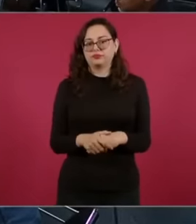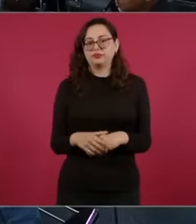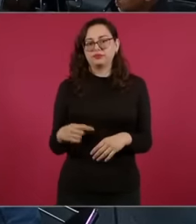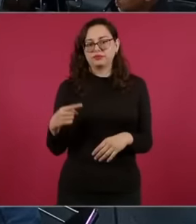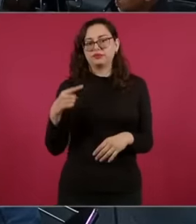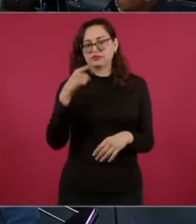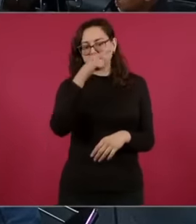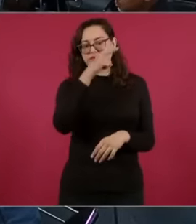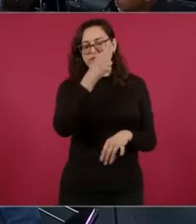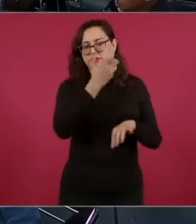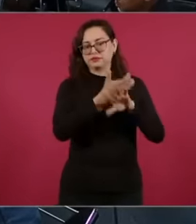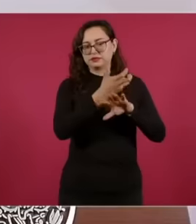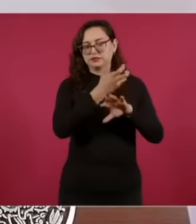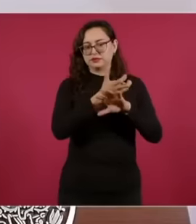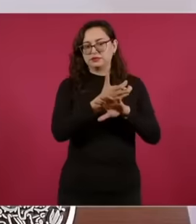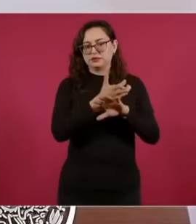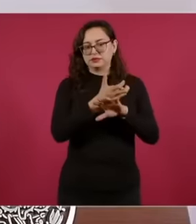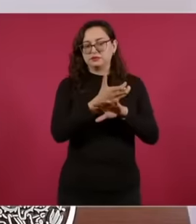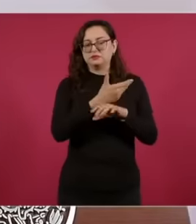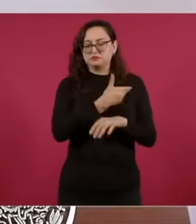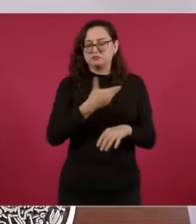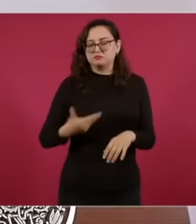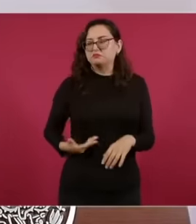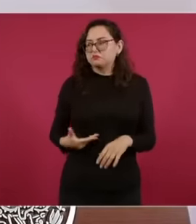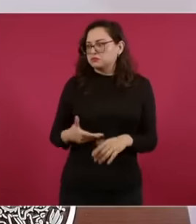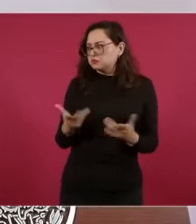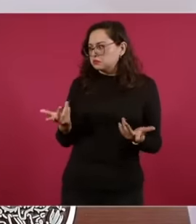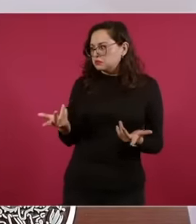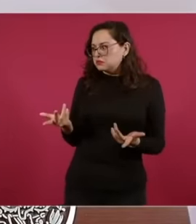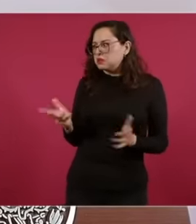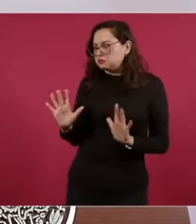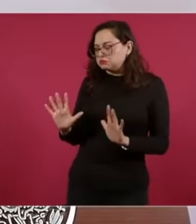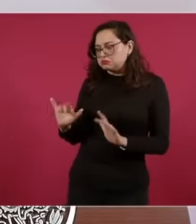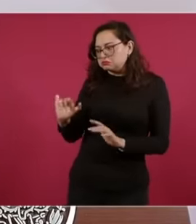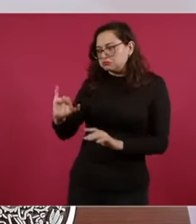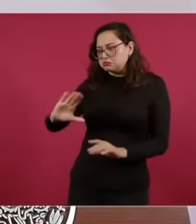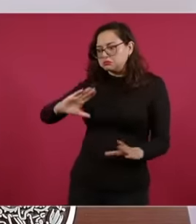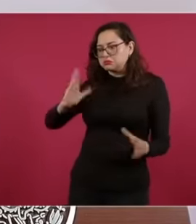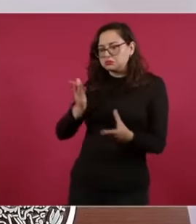tenía un trato respetuoso con nosotros.